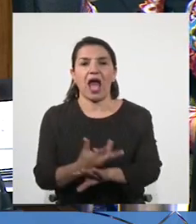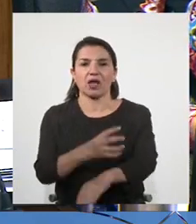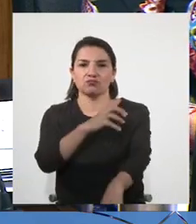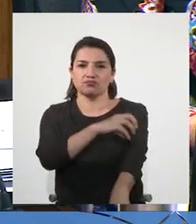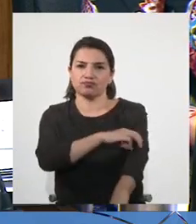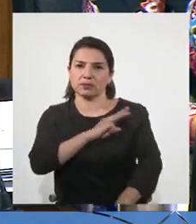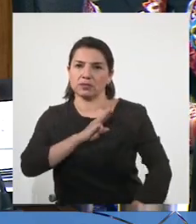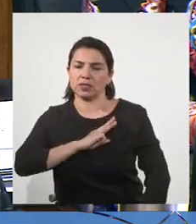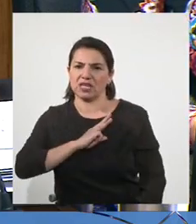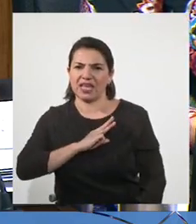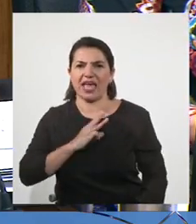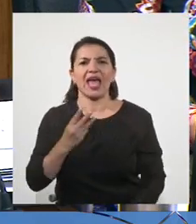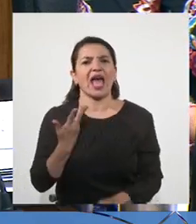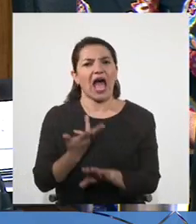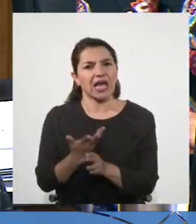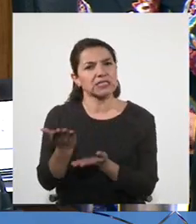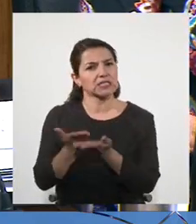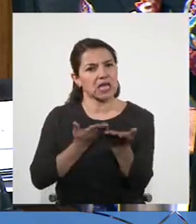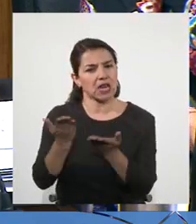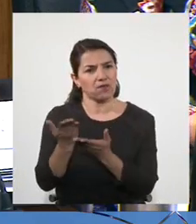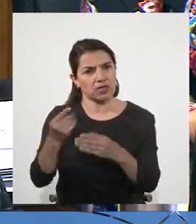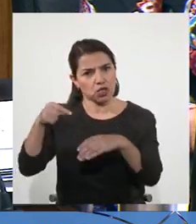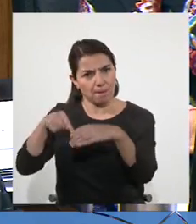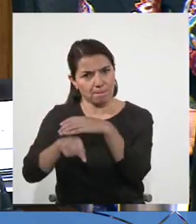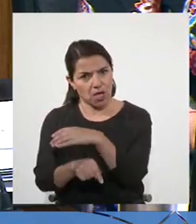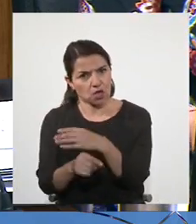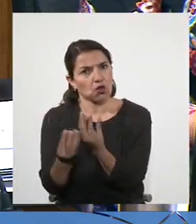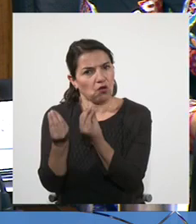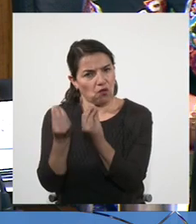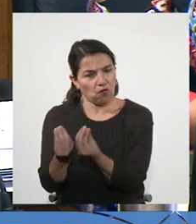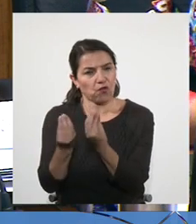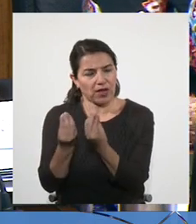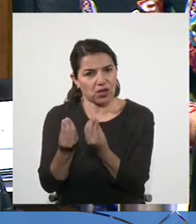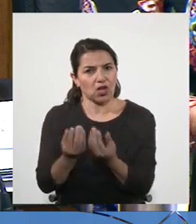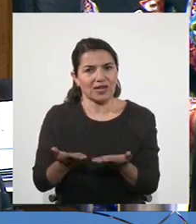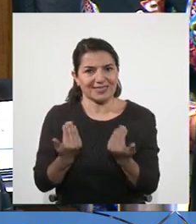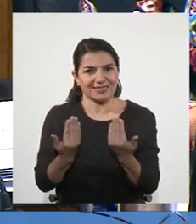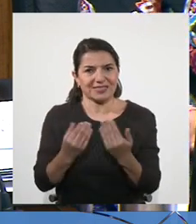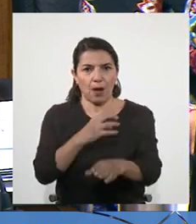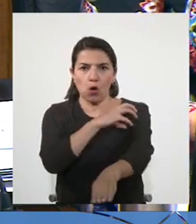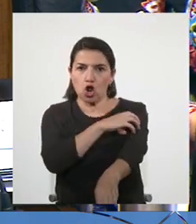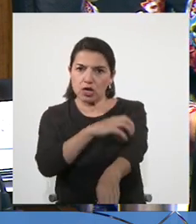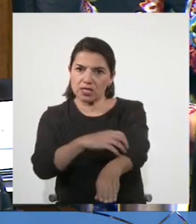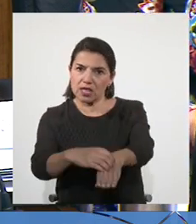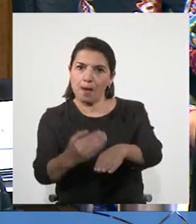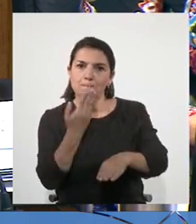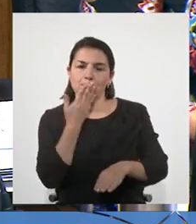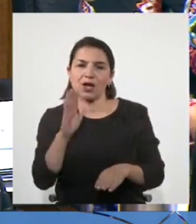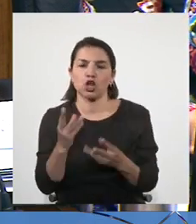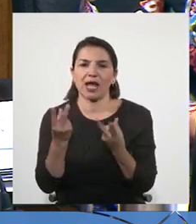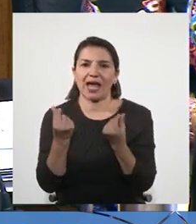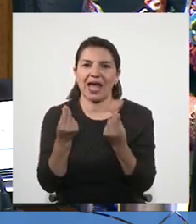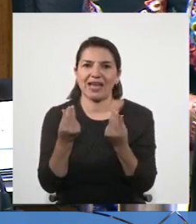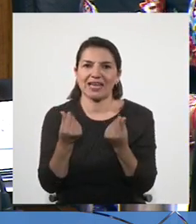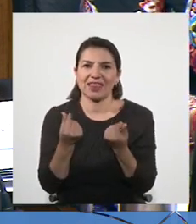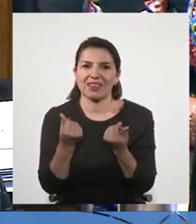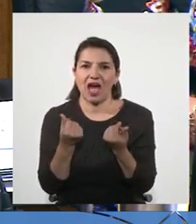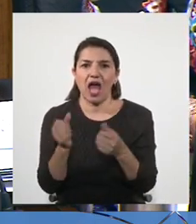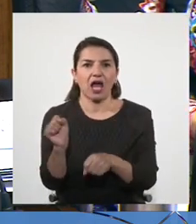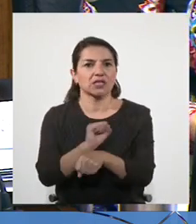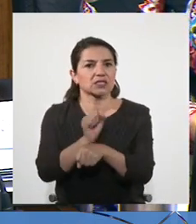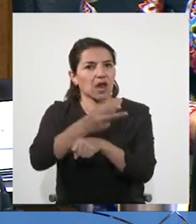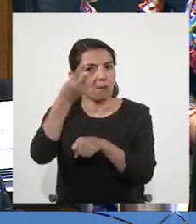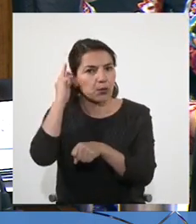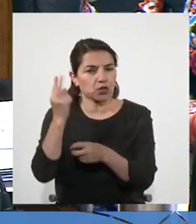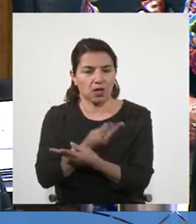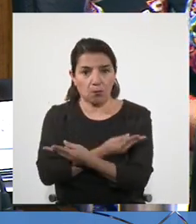de metro, las regiones tenían que mejorar la calidad de su transporte público y eso no ha ocurrido sistemáticamente. Es más, como estos